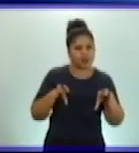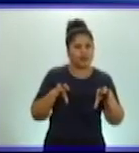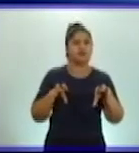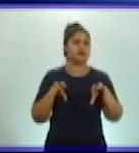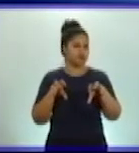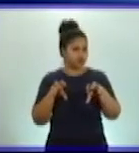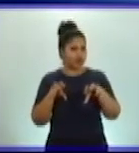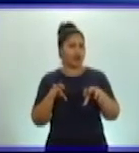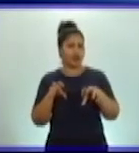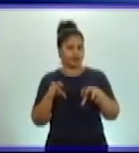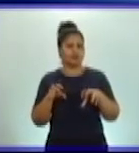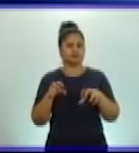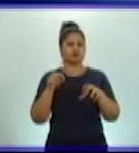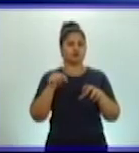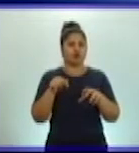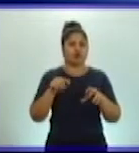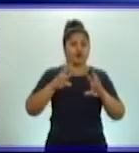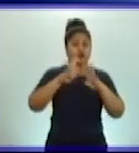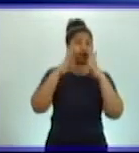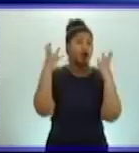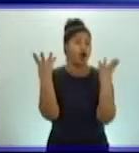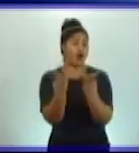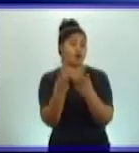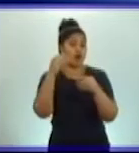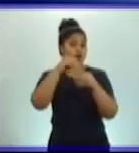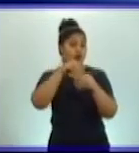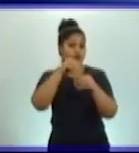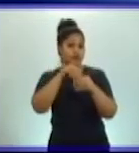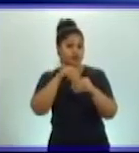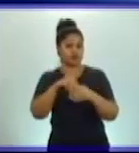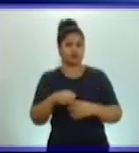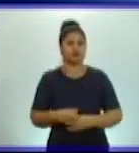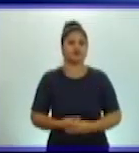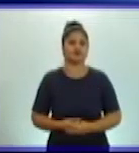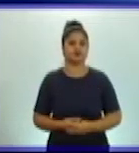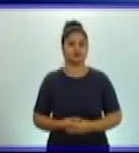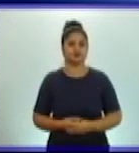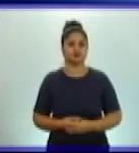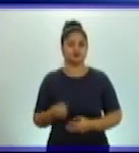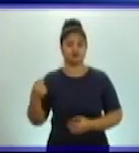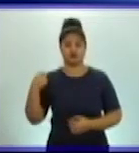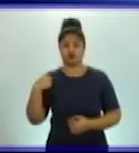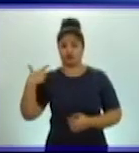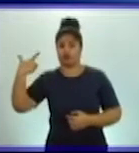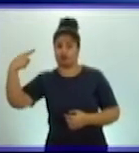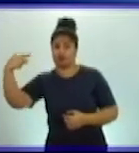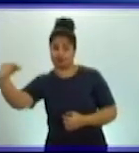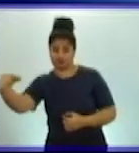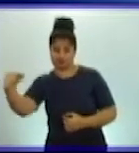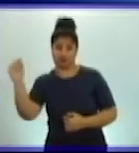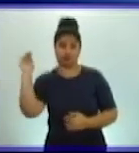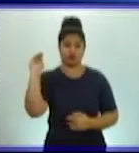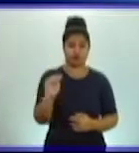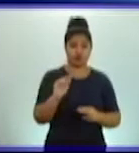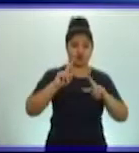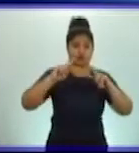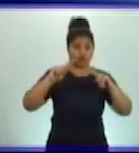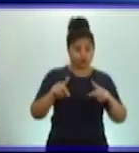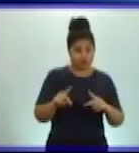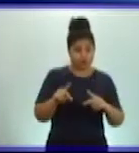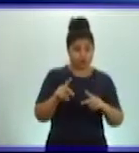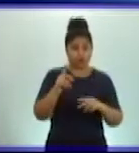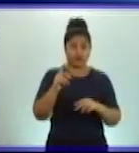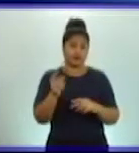anochecer y lo encontré tal y como lo había dejado. Jaula adentro, temblando del susto de la libertad.